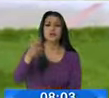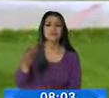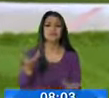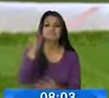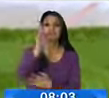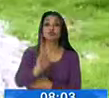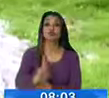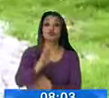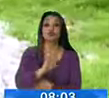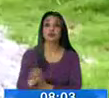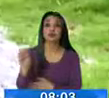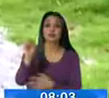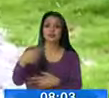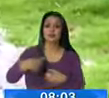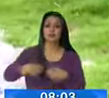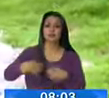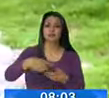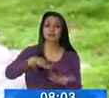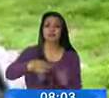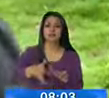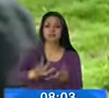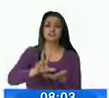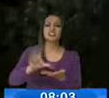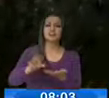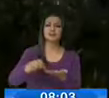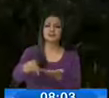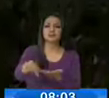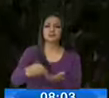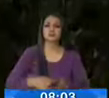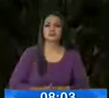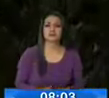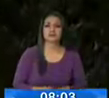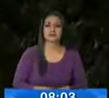ciudad de Quito, aproximadamente a 30 minutos.